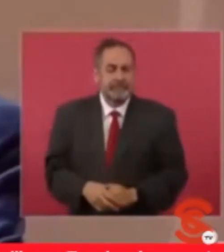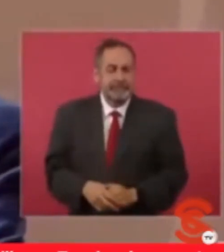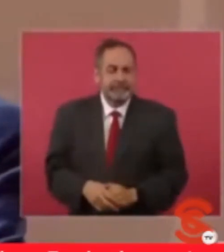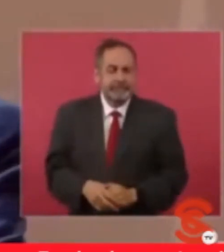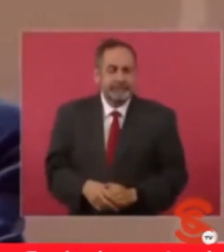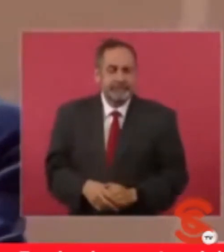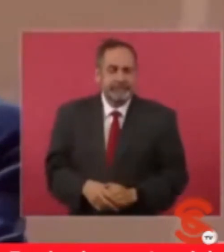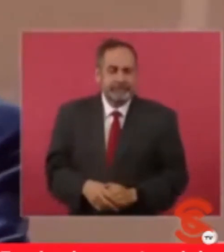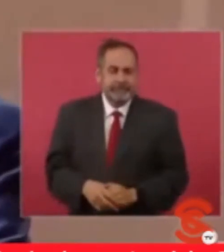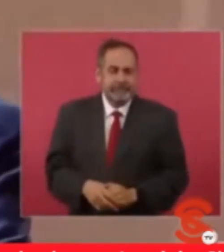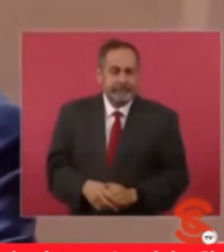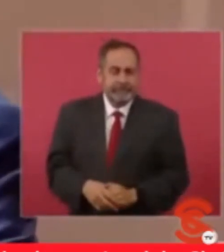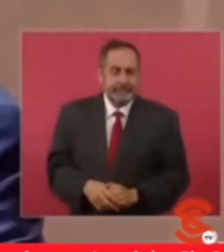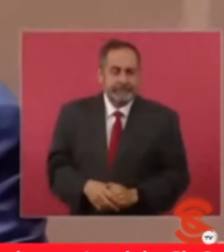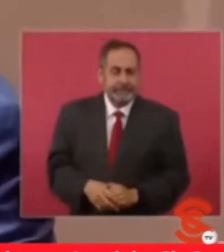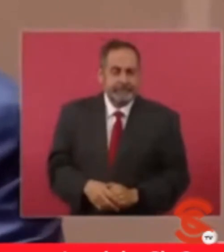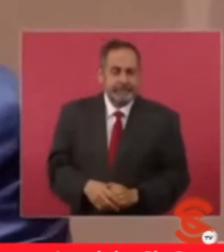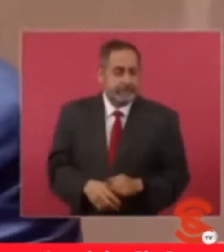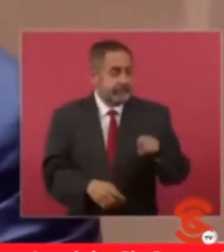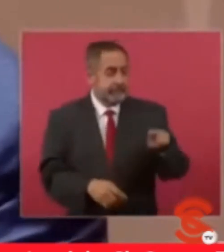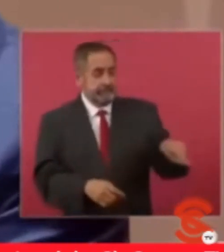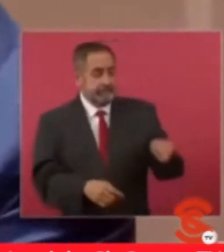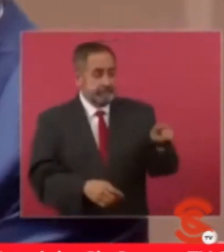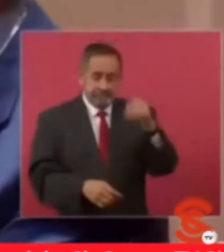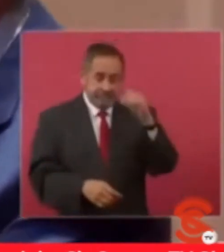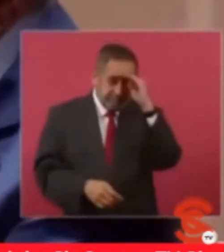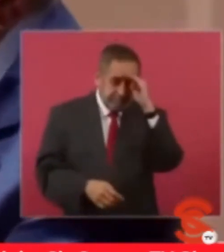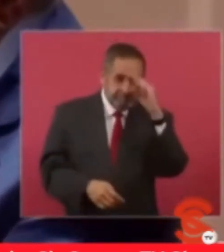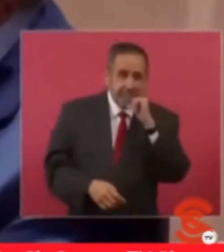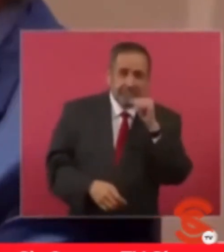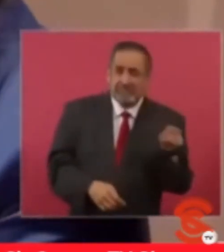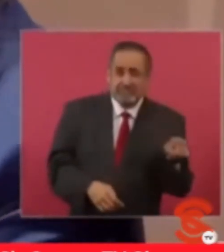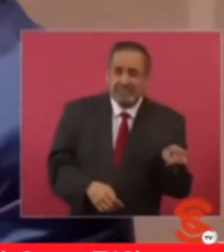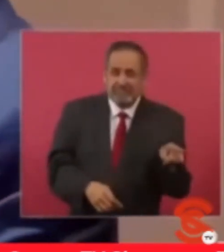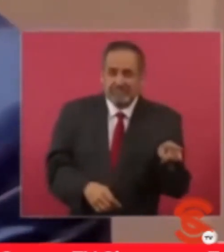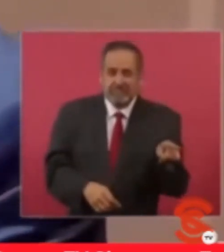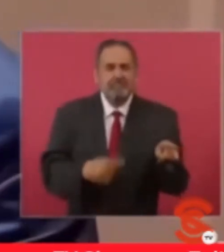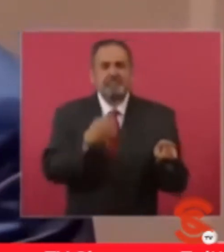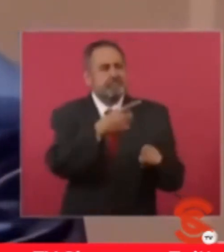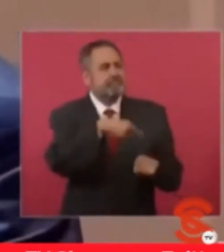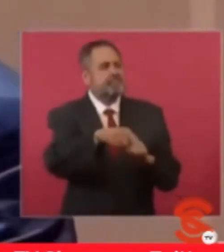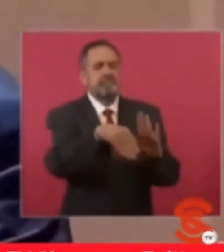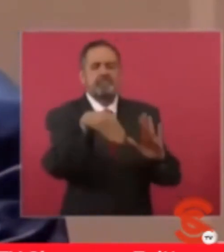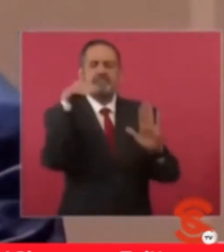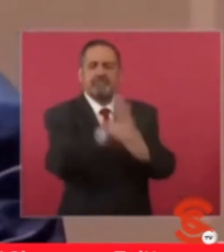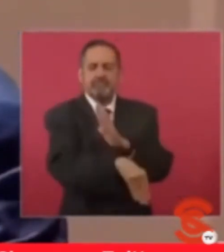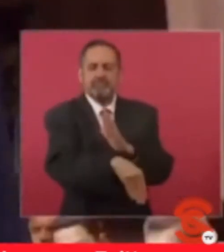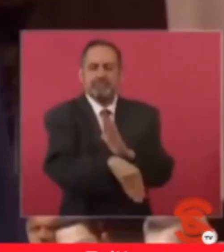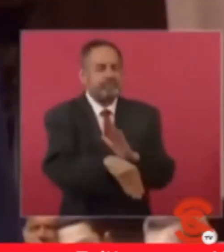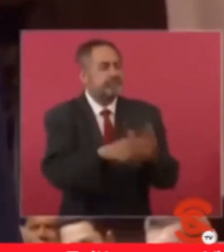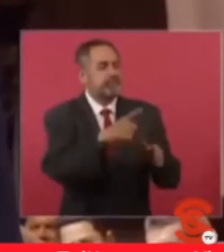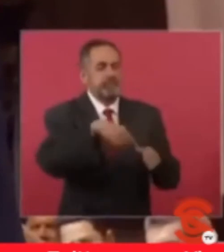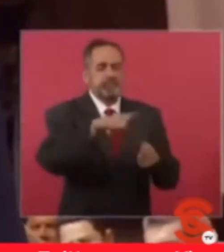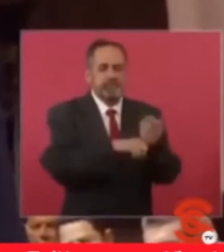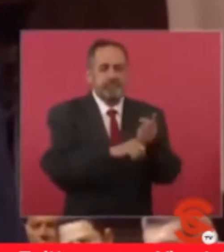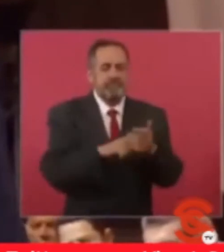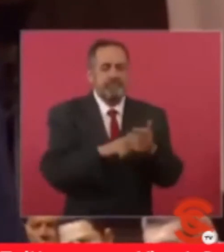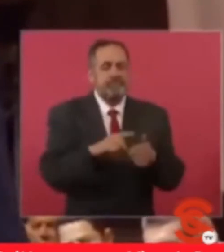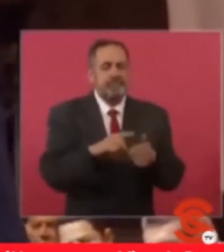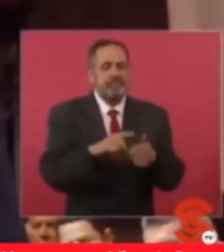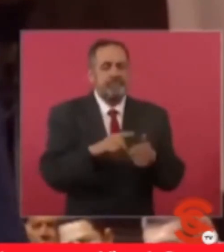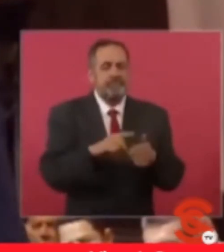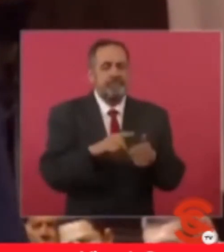El no haberse hecho esta reflexión llevó al fracaso a Francisco I.